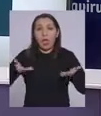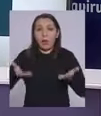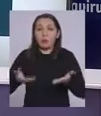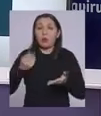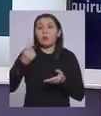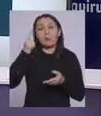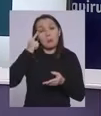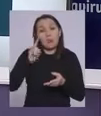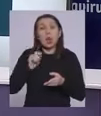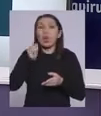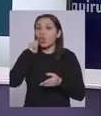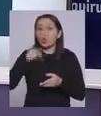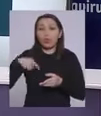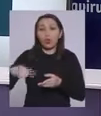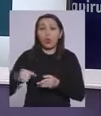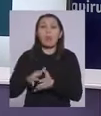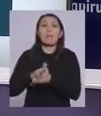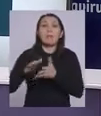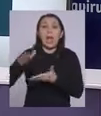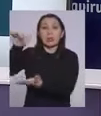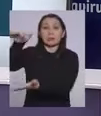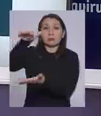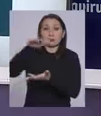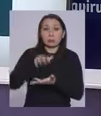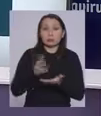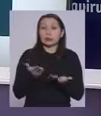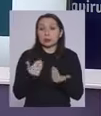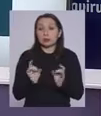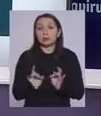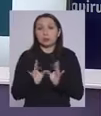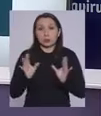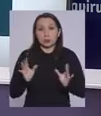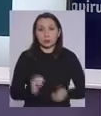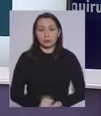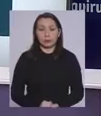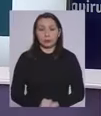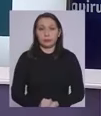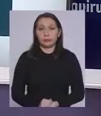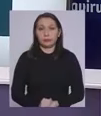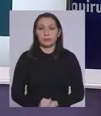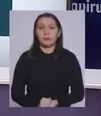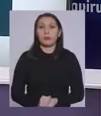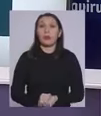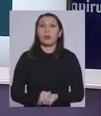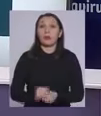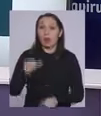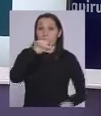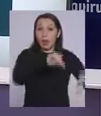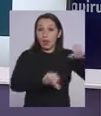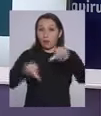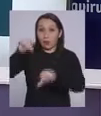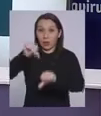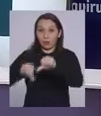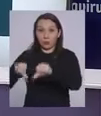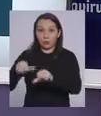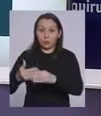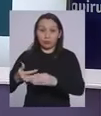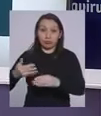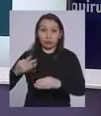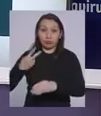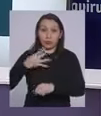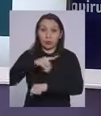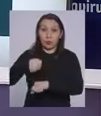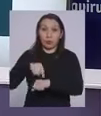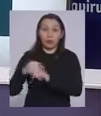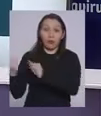va aumentando cada día que es necesario. En cuanto a la red de laboratorios, durante las últimas